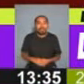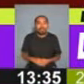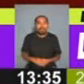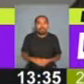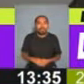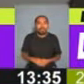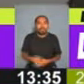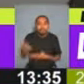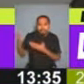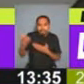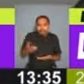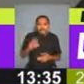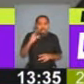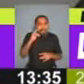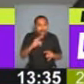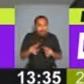venga a ver por qué